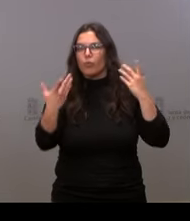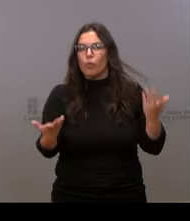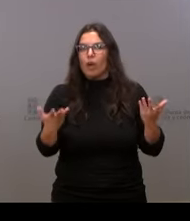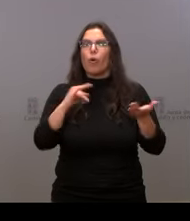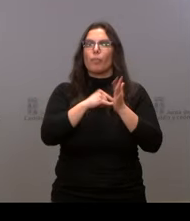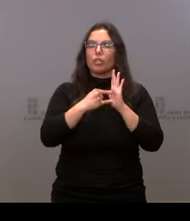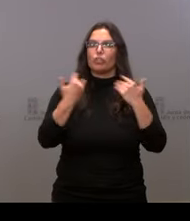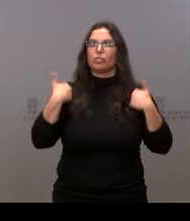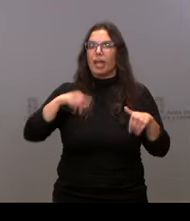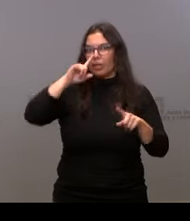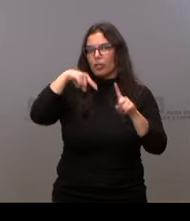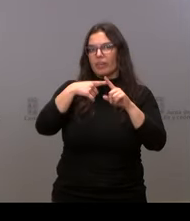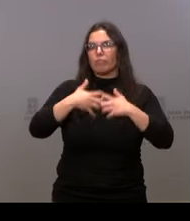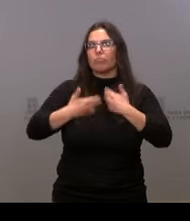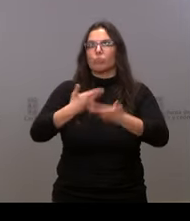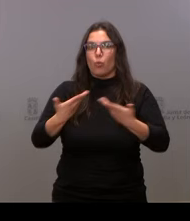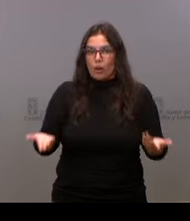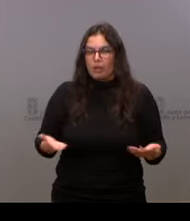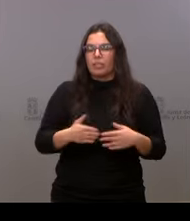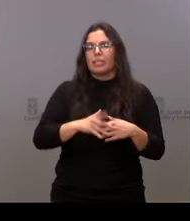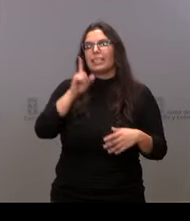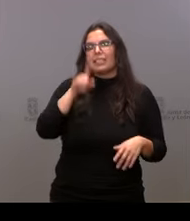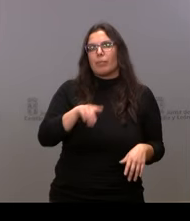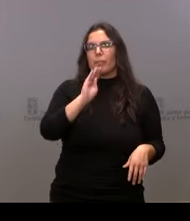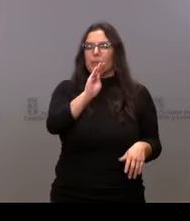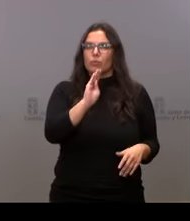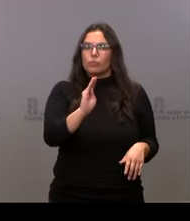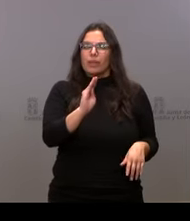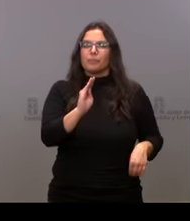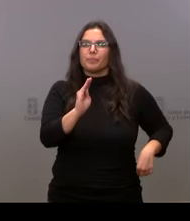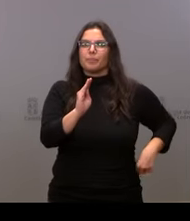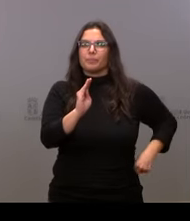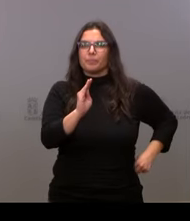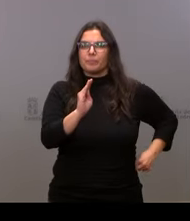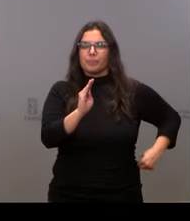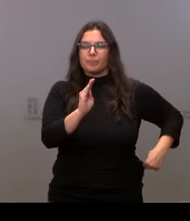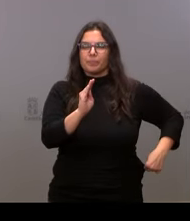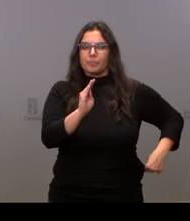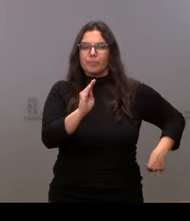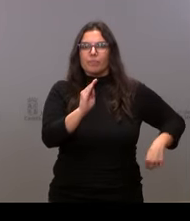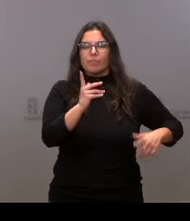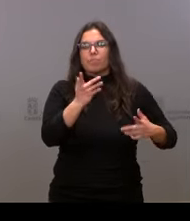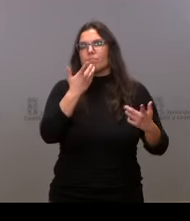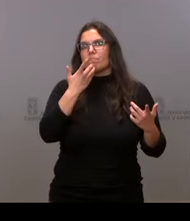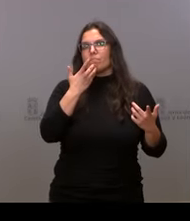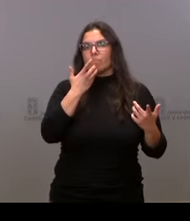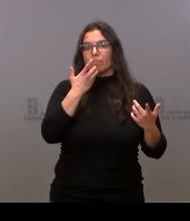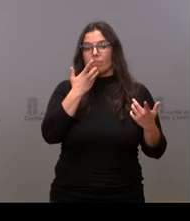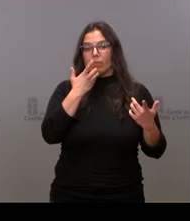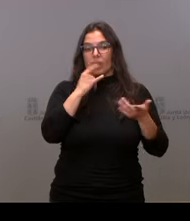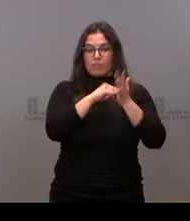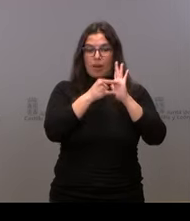vayamos a verlo el año que viene y luego como sé qué grado de protección pueda tener este